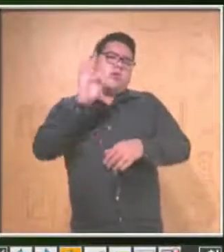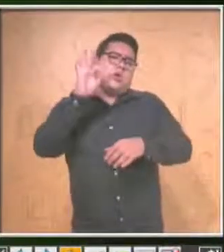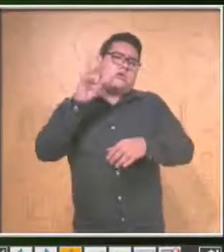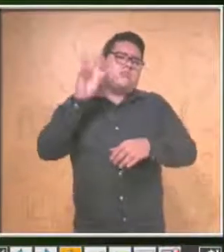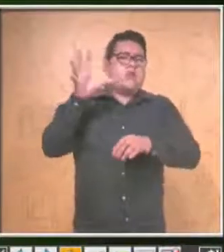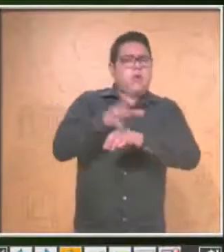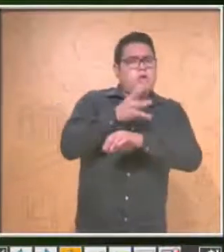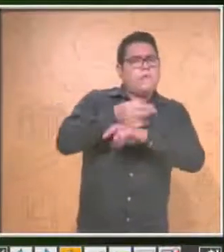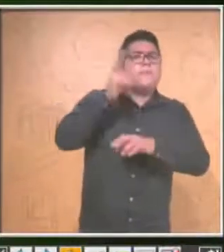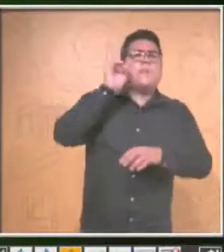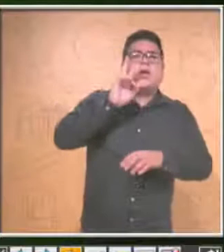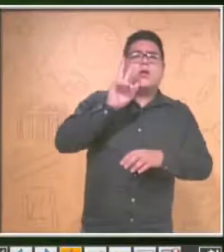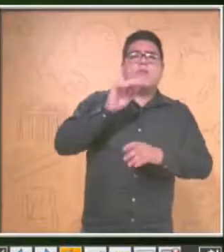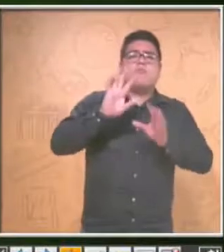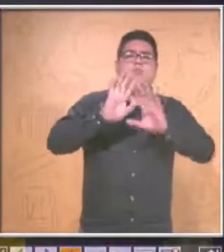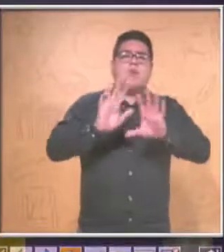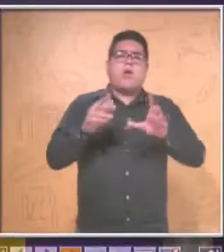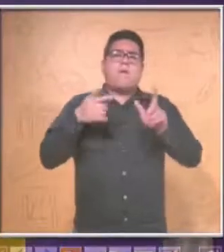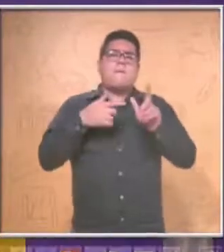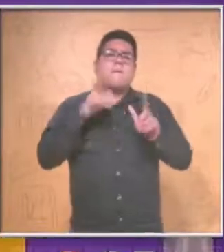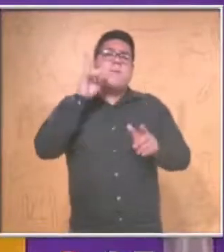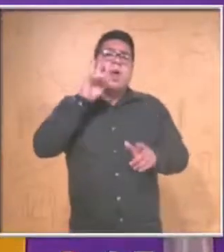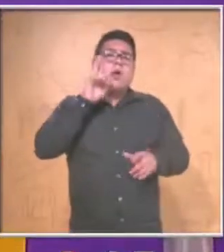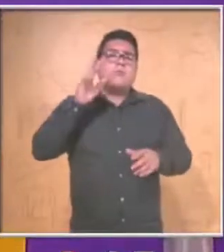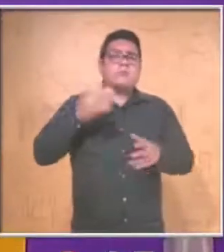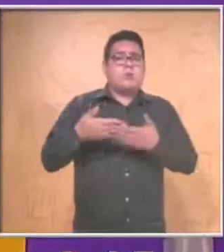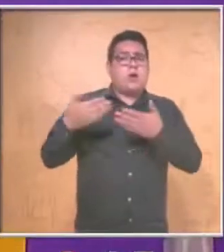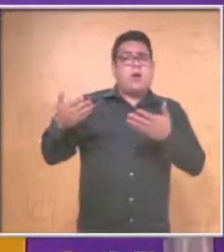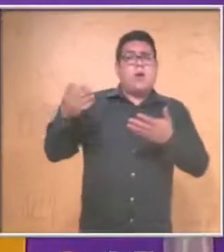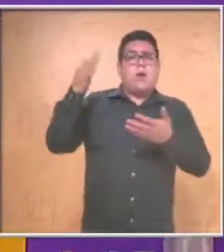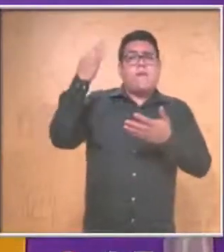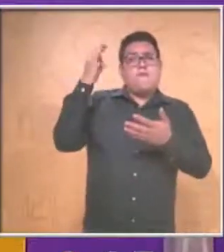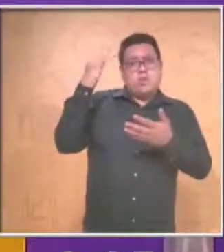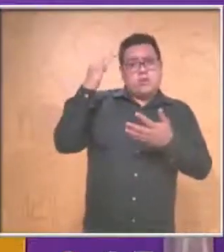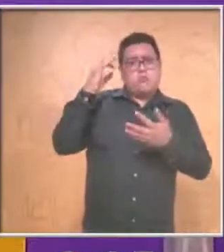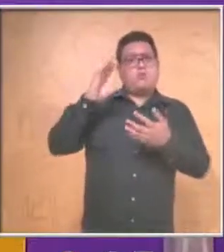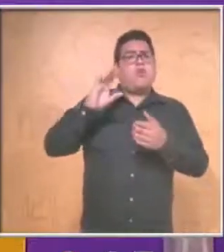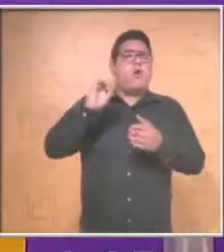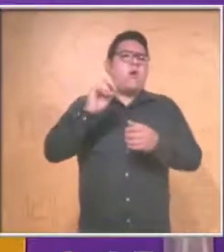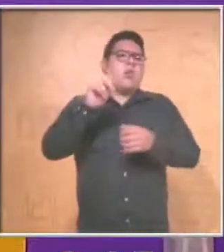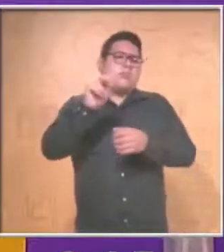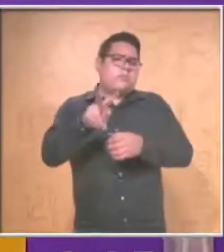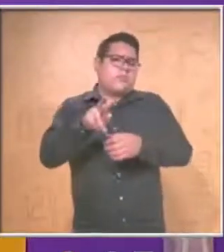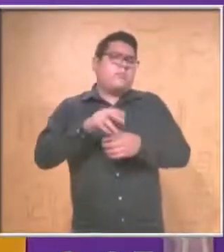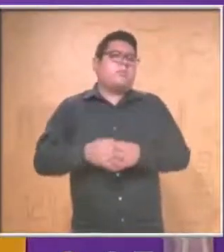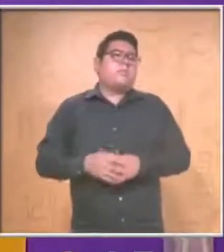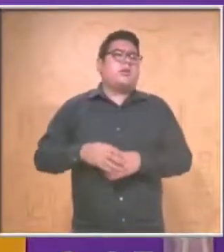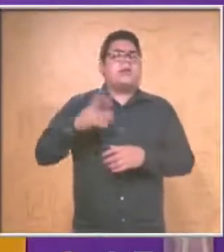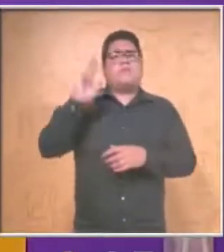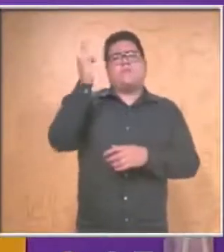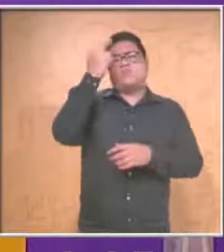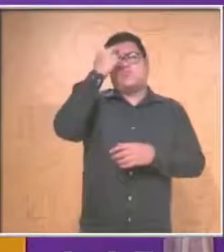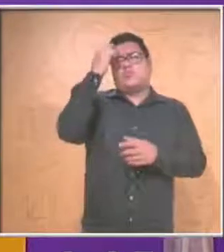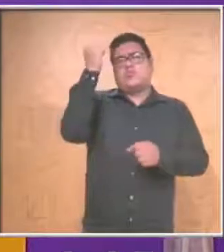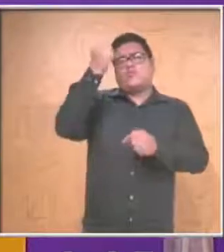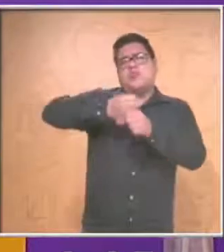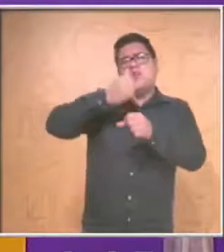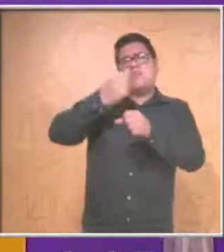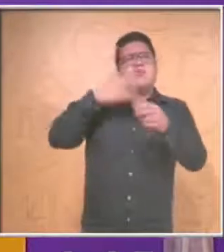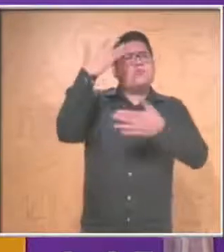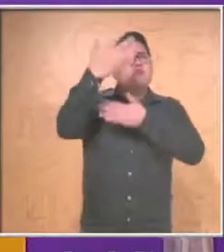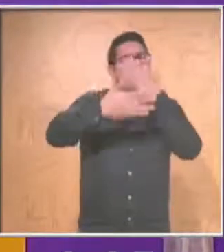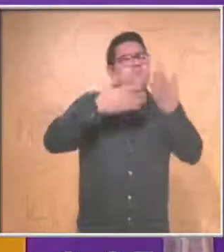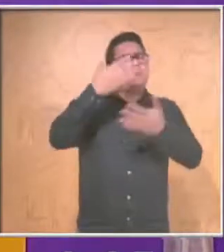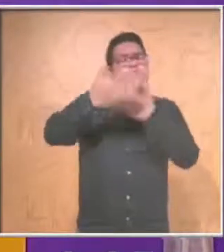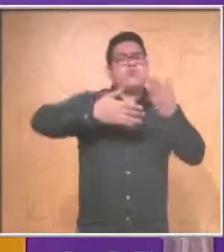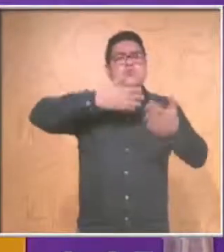si no, seguirnos en vivo a través de Facebook Live. Recuerda que estamos haciendo un repaso de los temas propios para